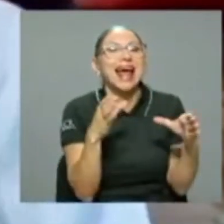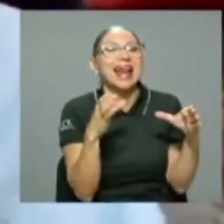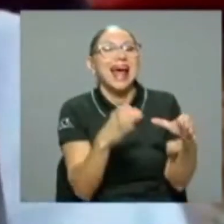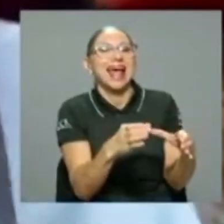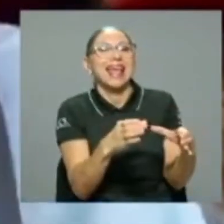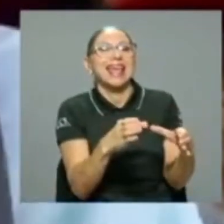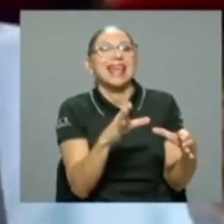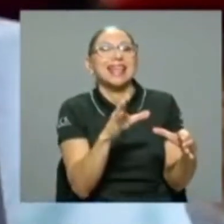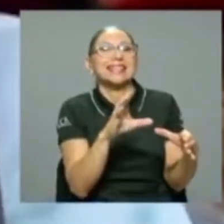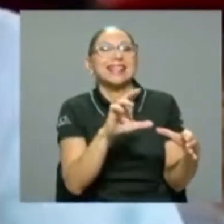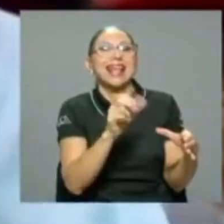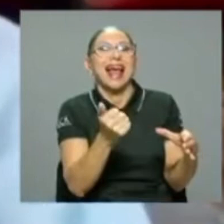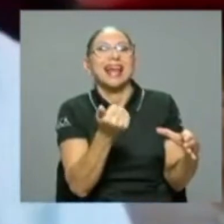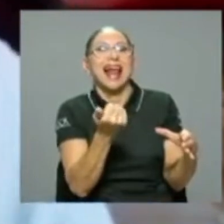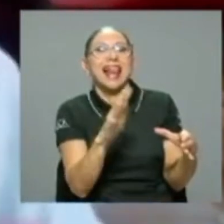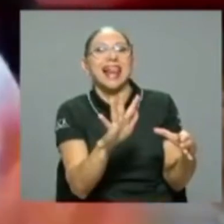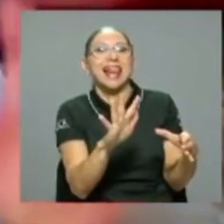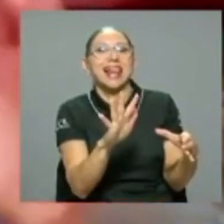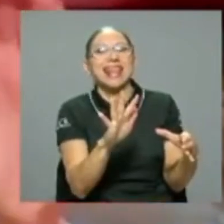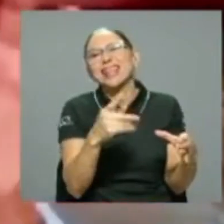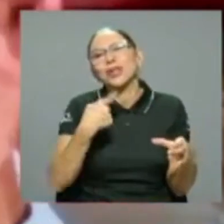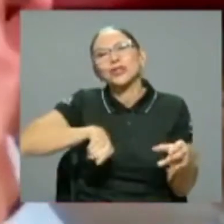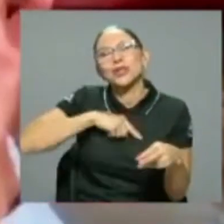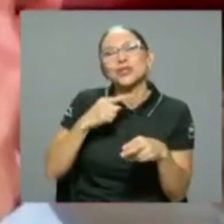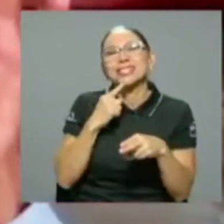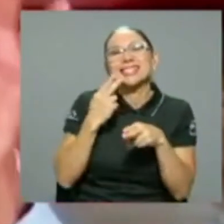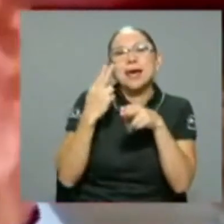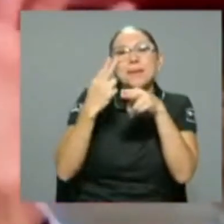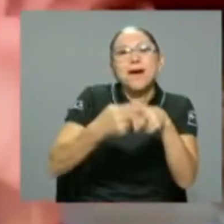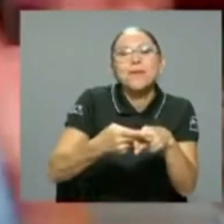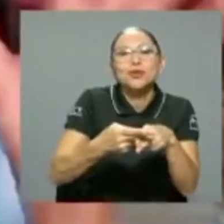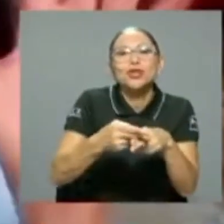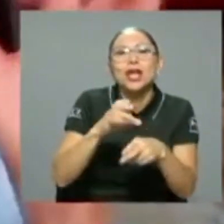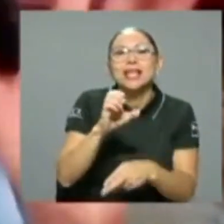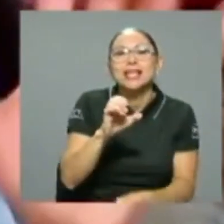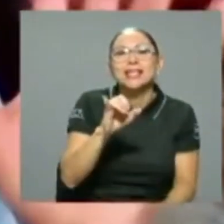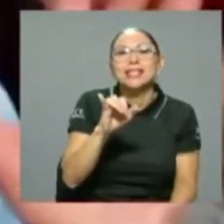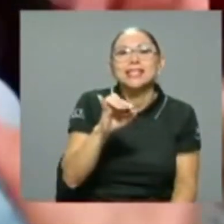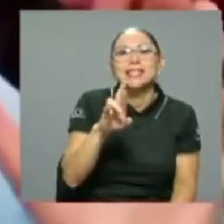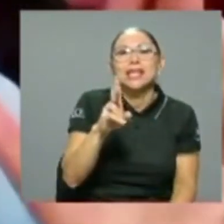circuito cerrado, le decíamos. Sí. Que transmitía